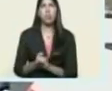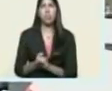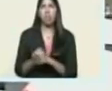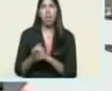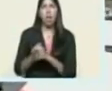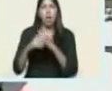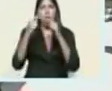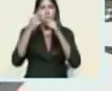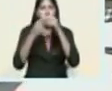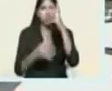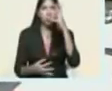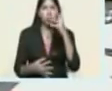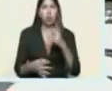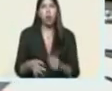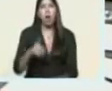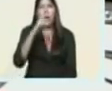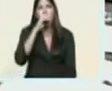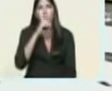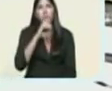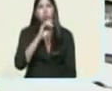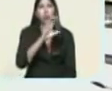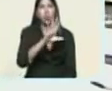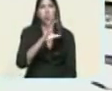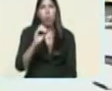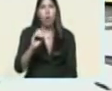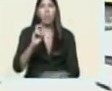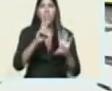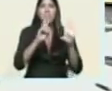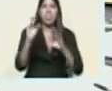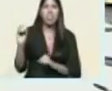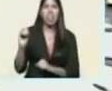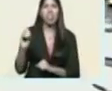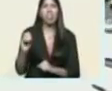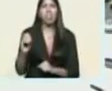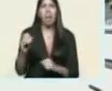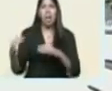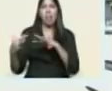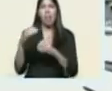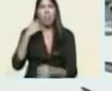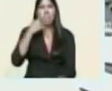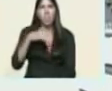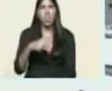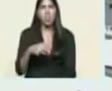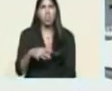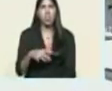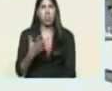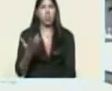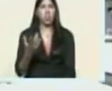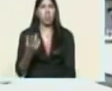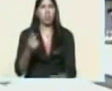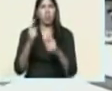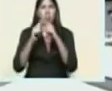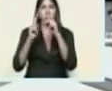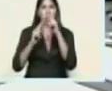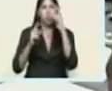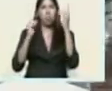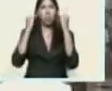Guerra Fría, de los años 50, 60, 70, sus acusaciones